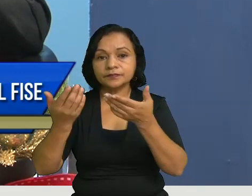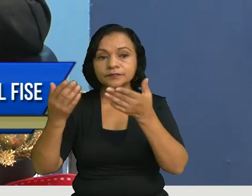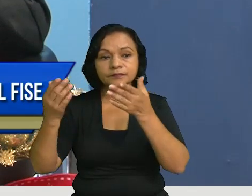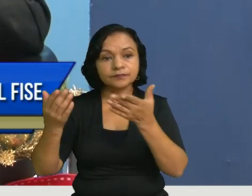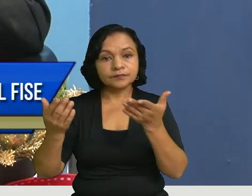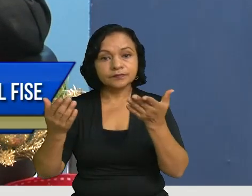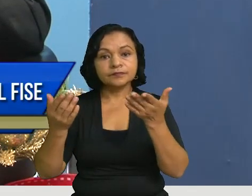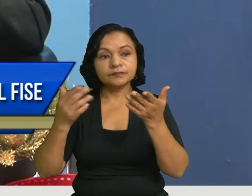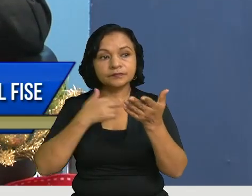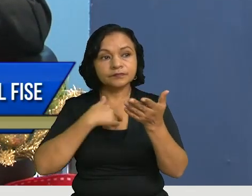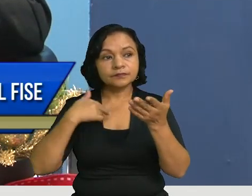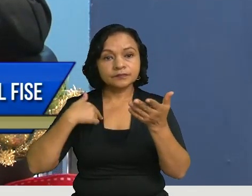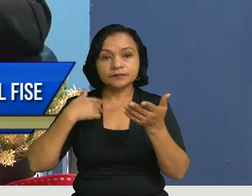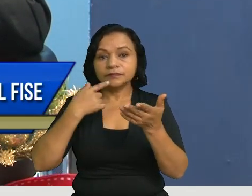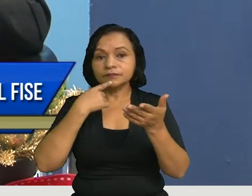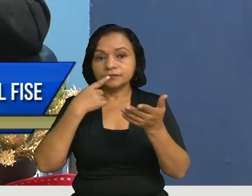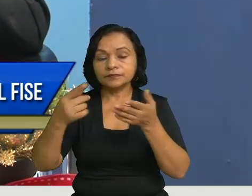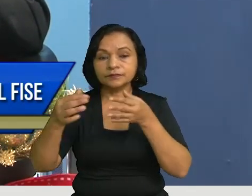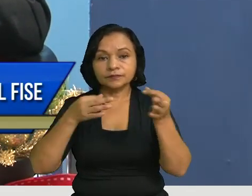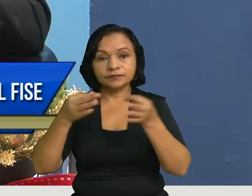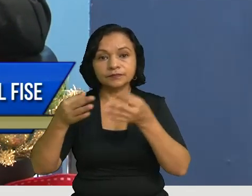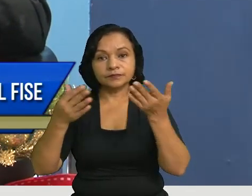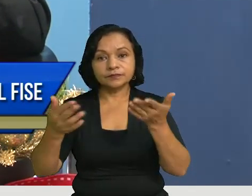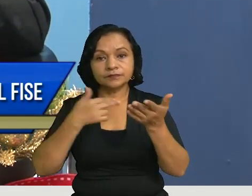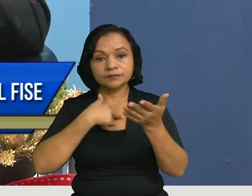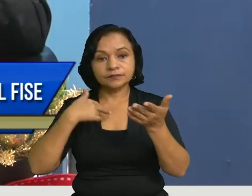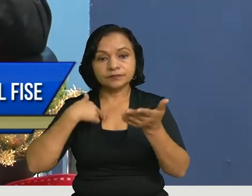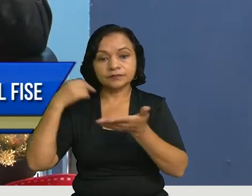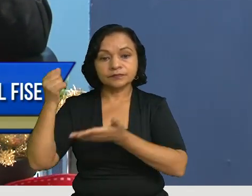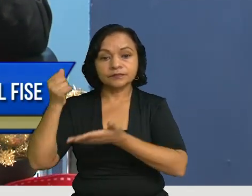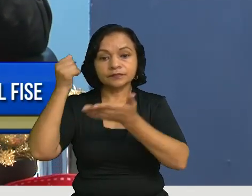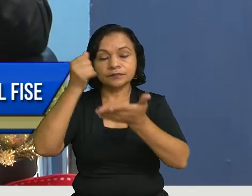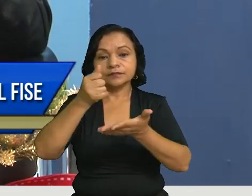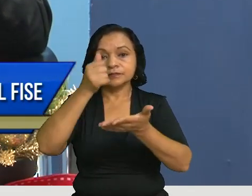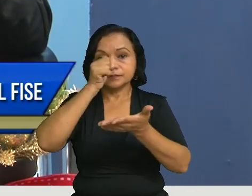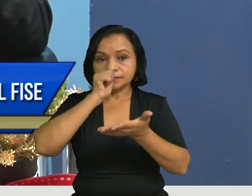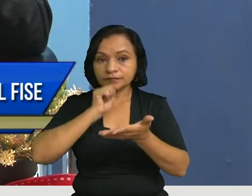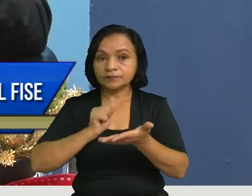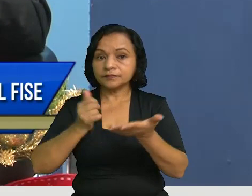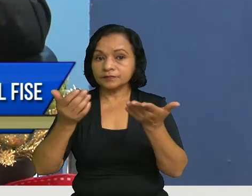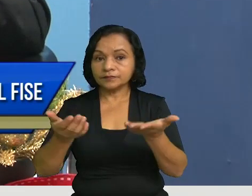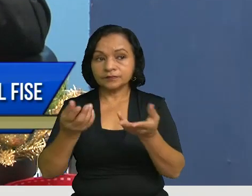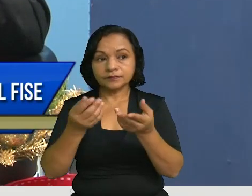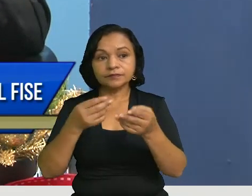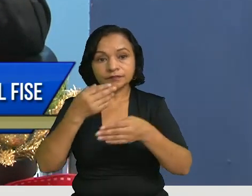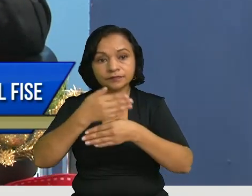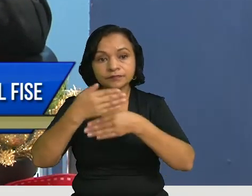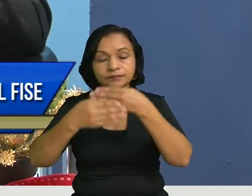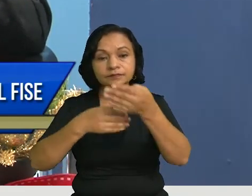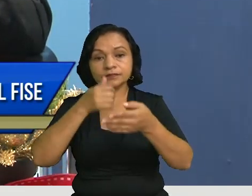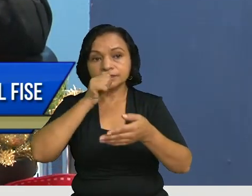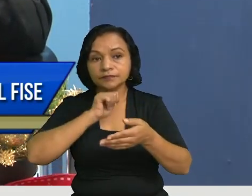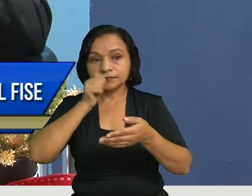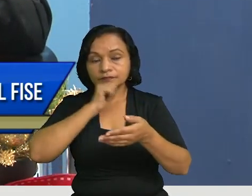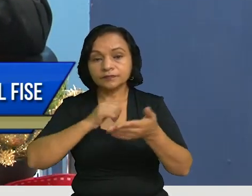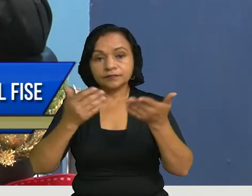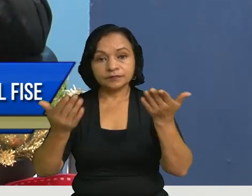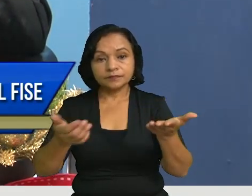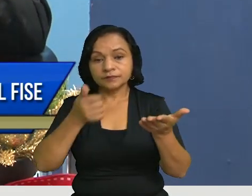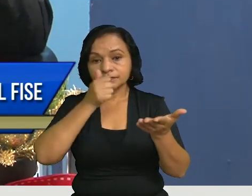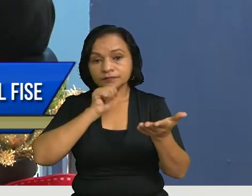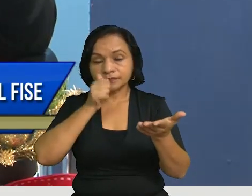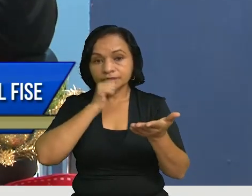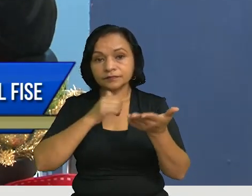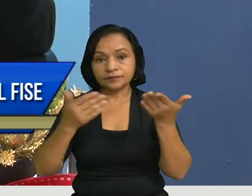completa como usted decía la que cuando llevamos invertimos en agua porque ese es el énfasis que nosotros llevamos es decir invertir en agua